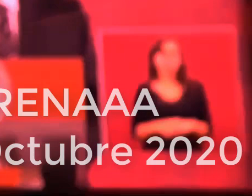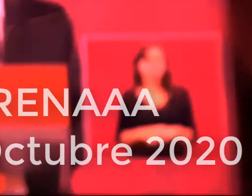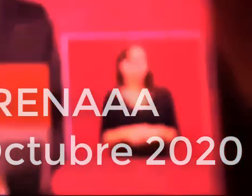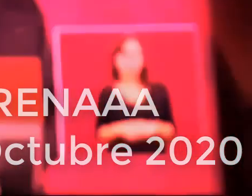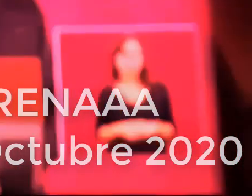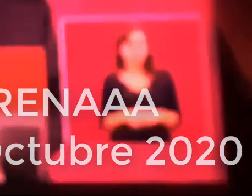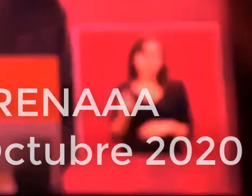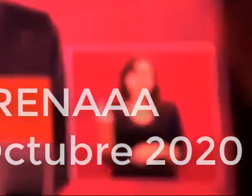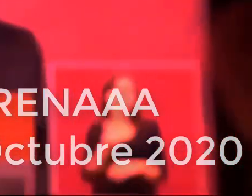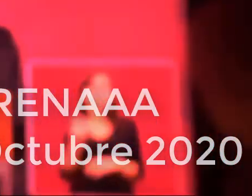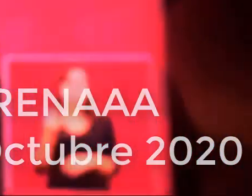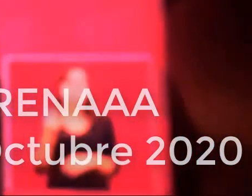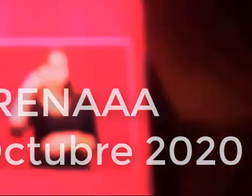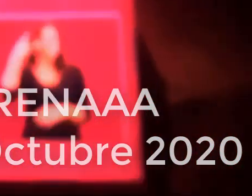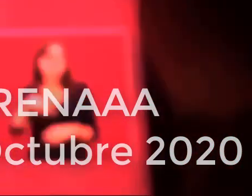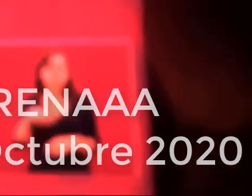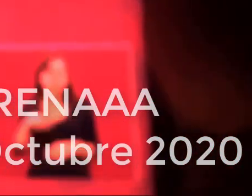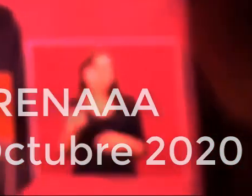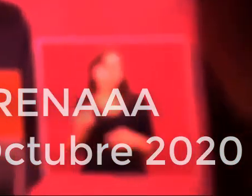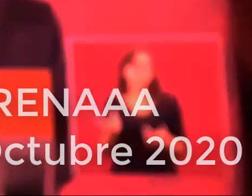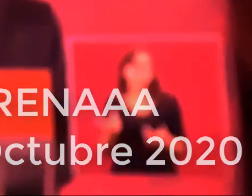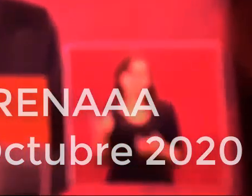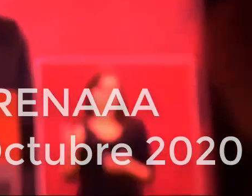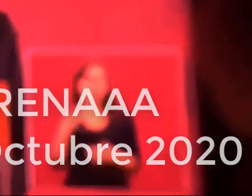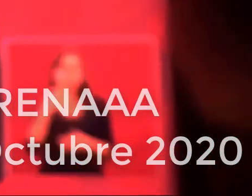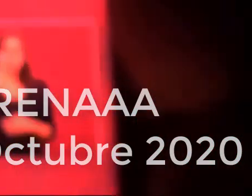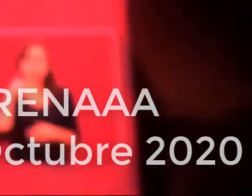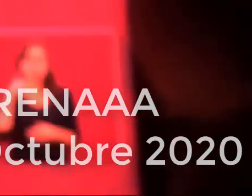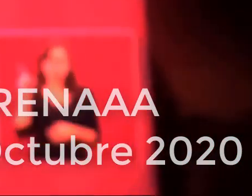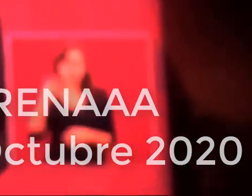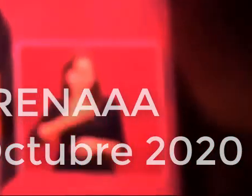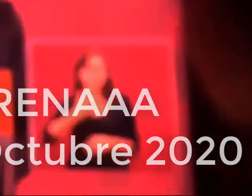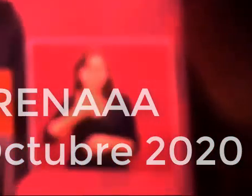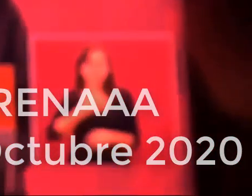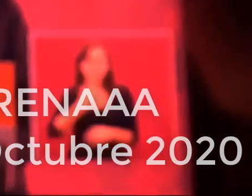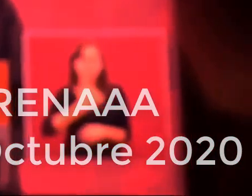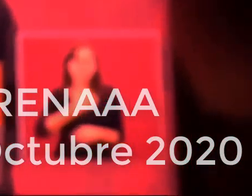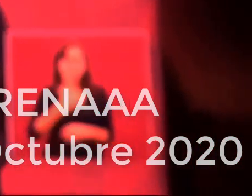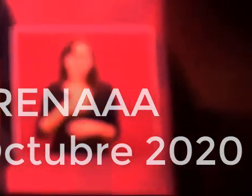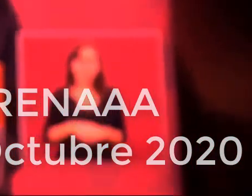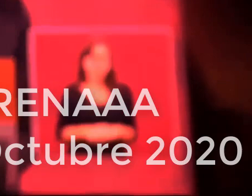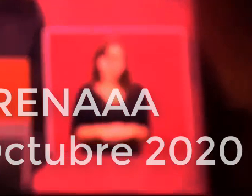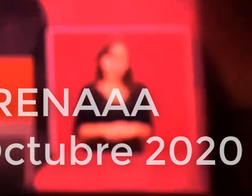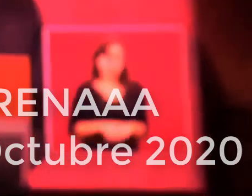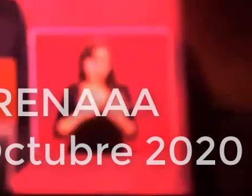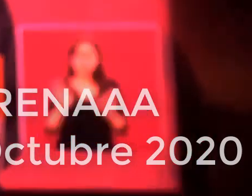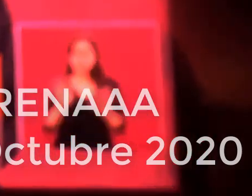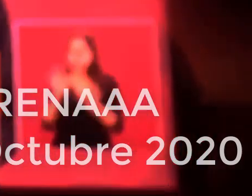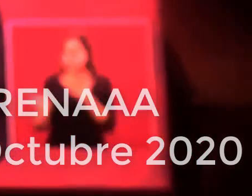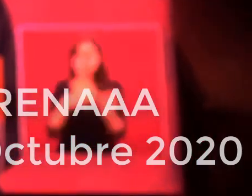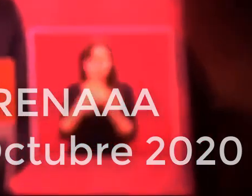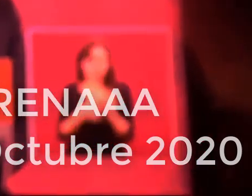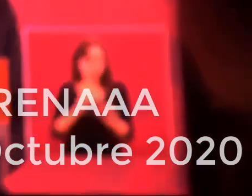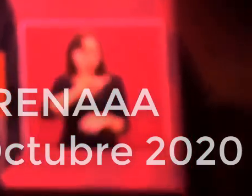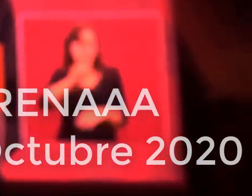el aparato de sonido choca y se los devolvemos